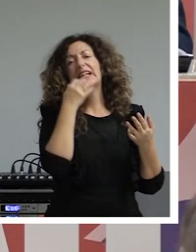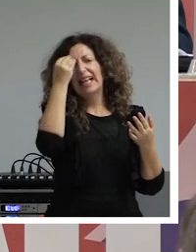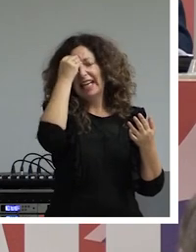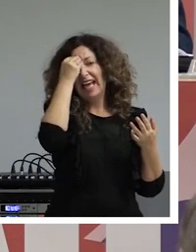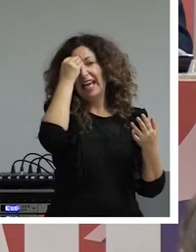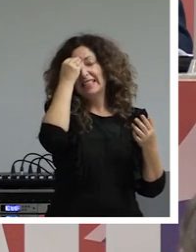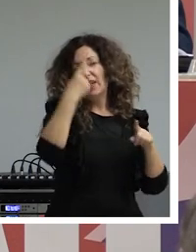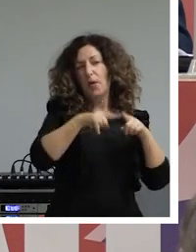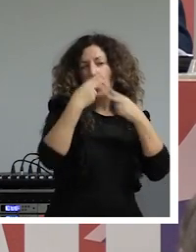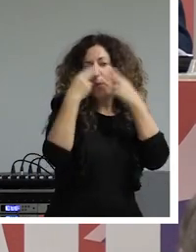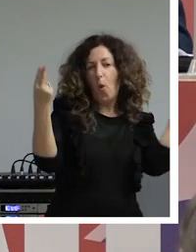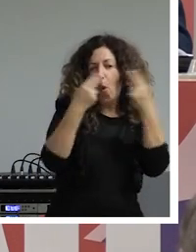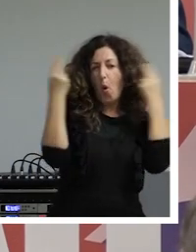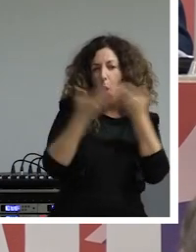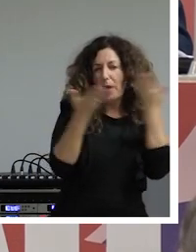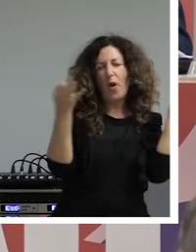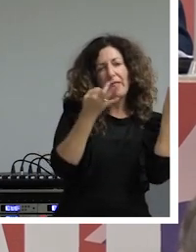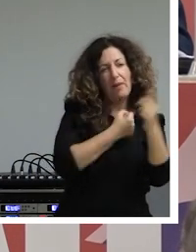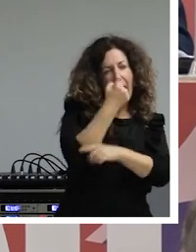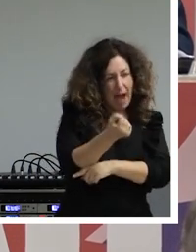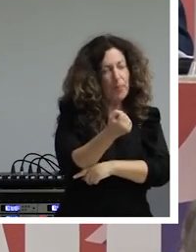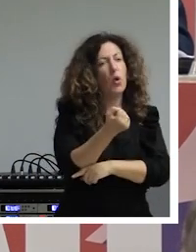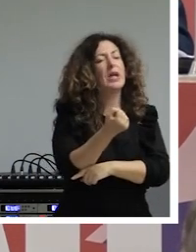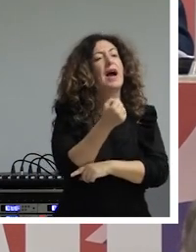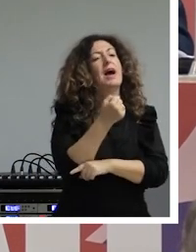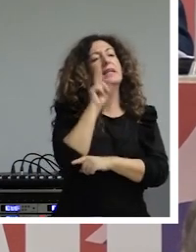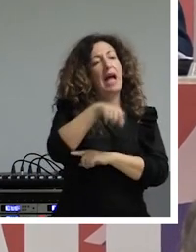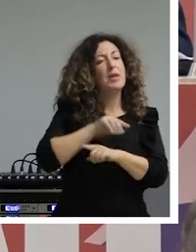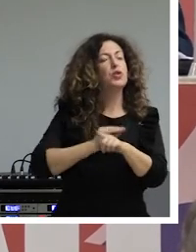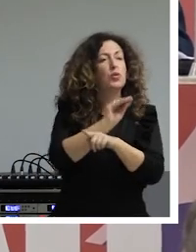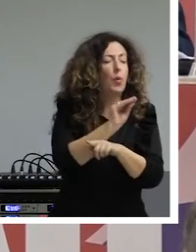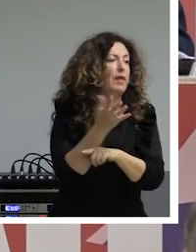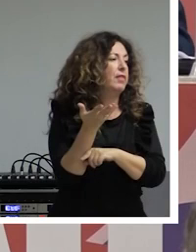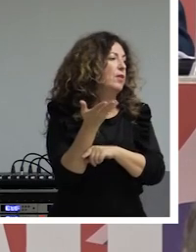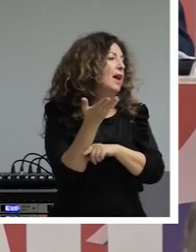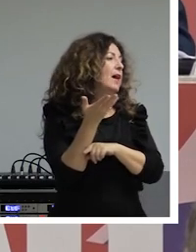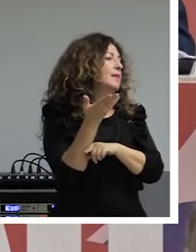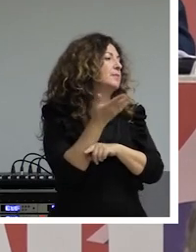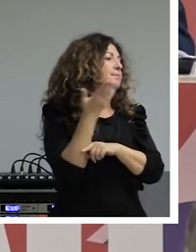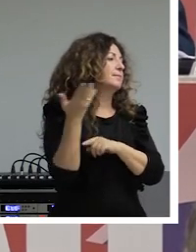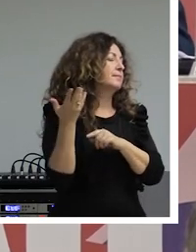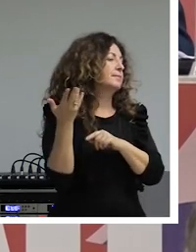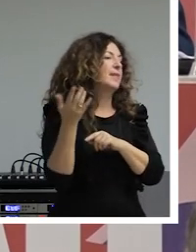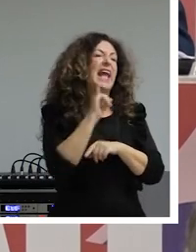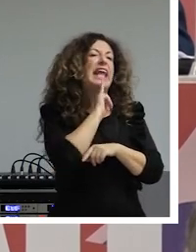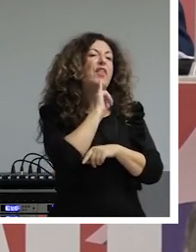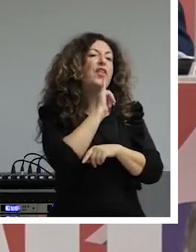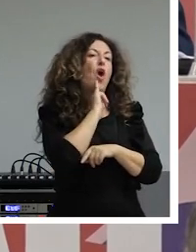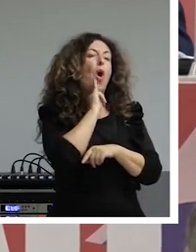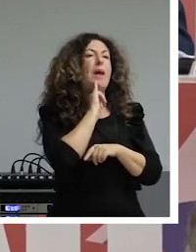pérdida auditiva te hace más sensible a las necesidades de los ciudadanos como candidata municipal y si crees que